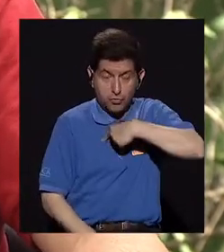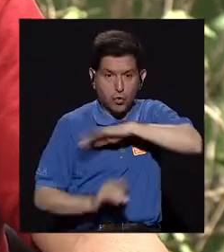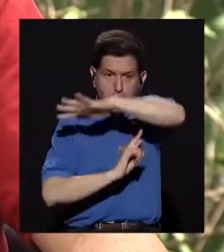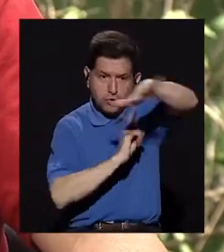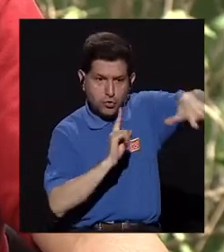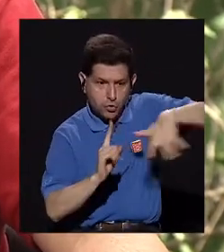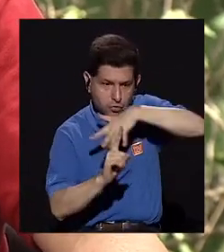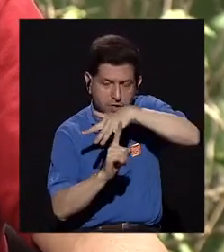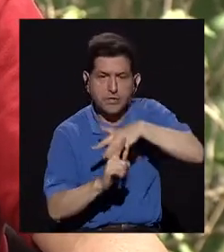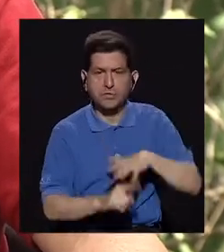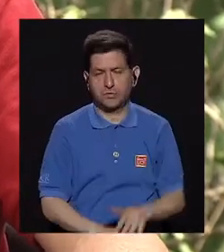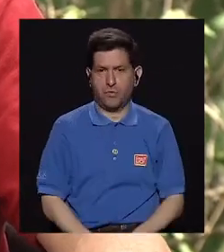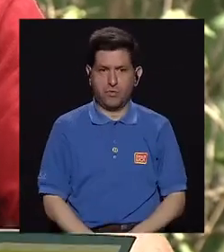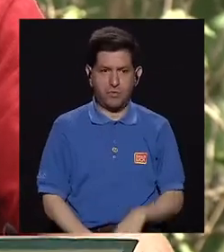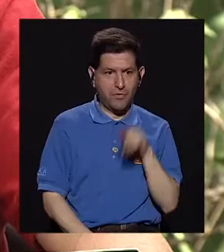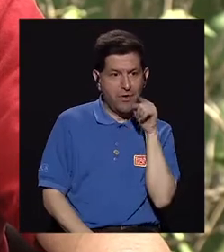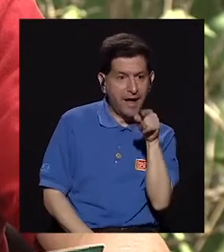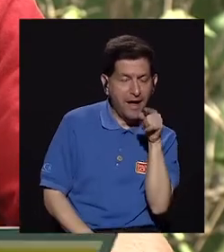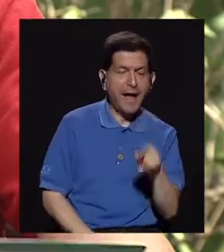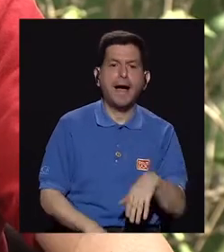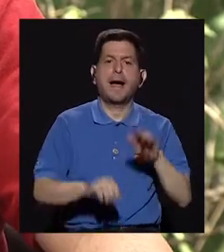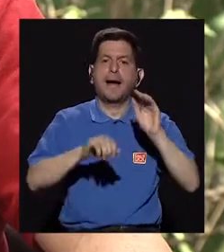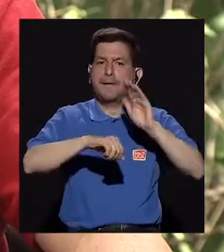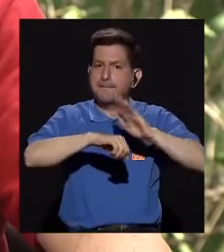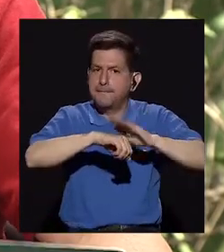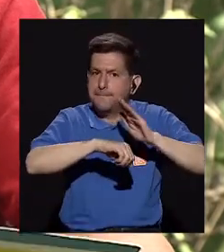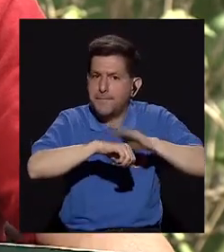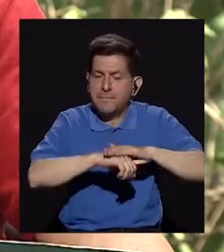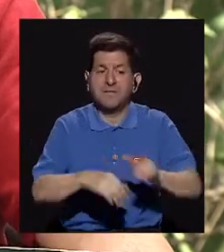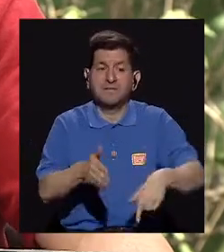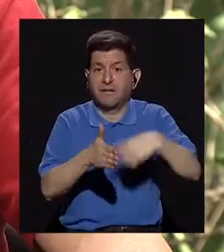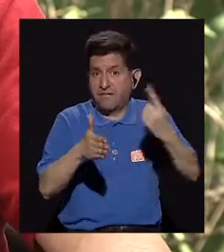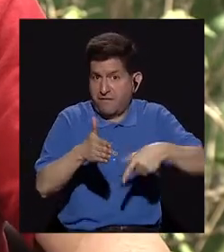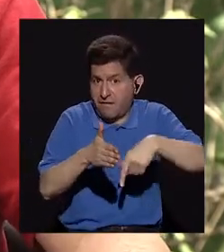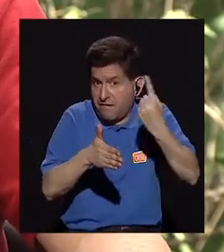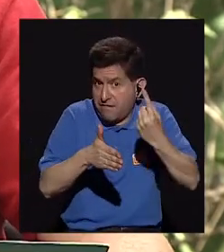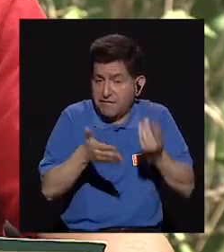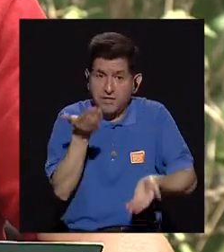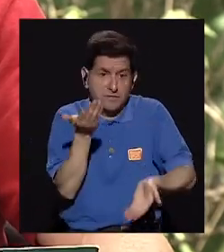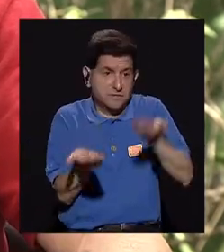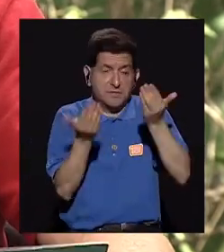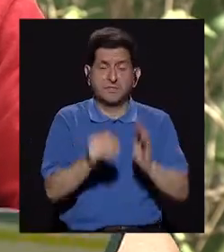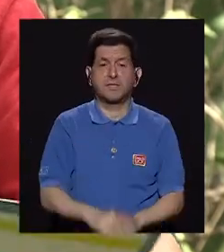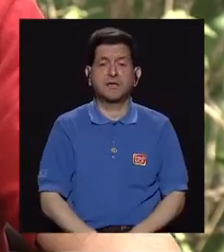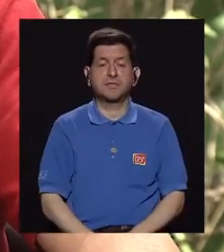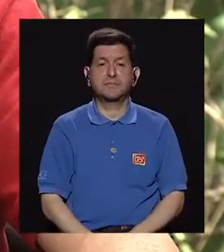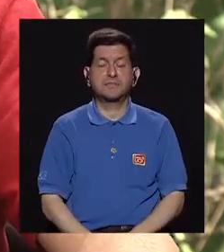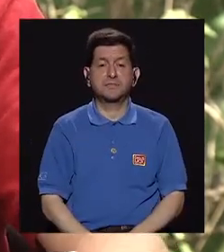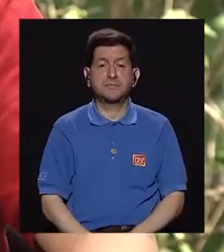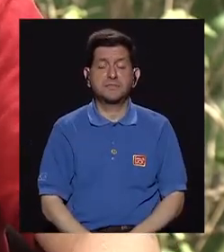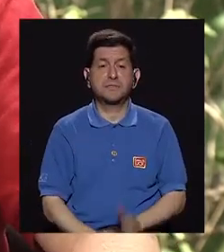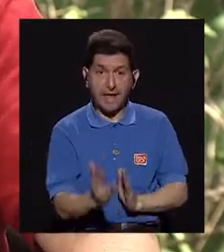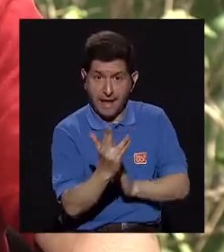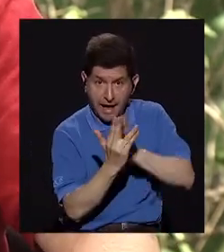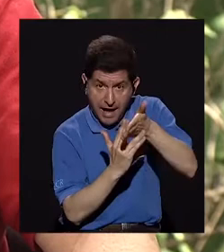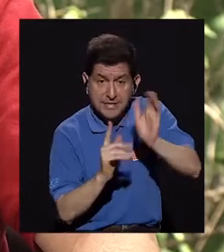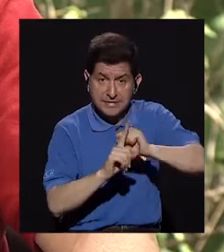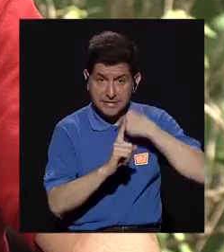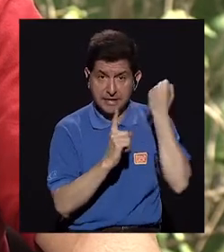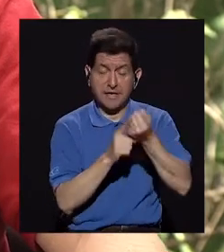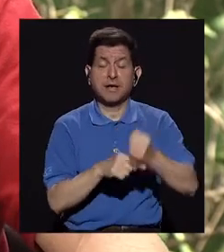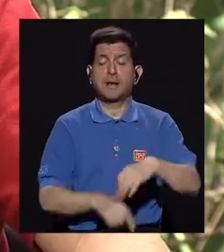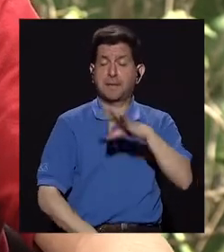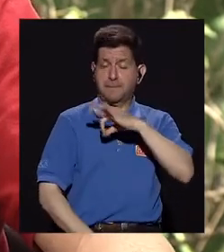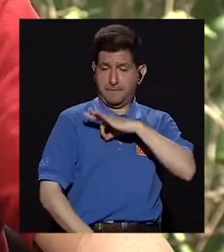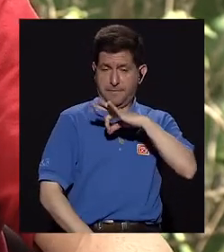el entorno de cierta manera, y es el entorno el que permite muchas veces el poder alcanzar situaciones